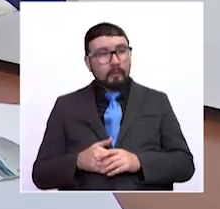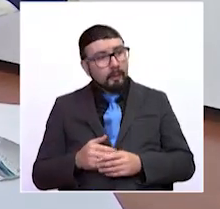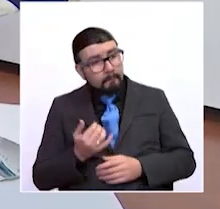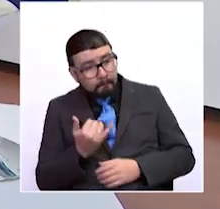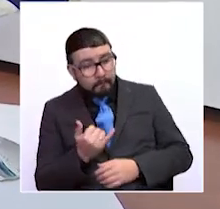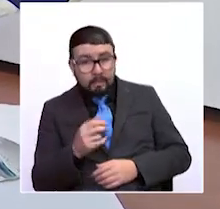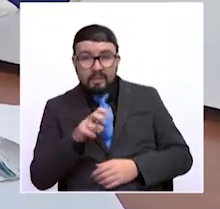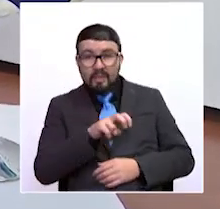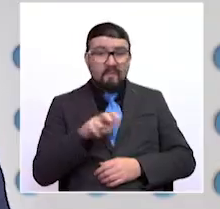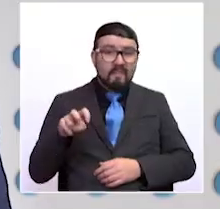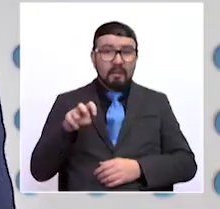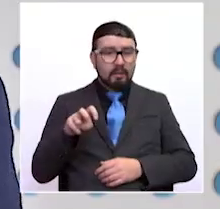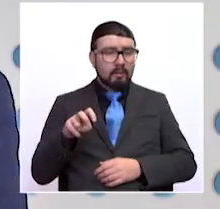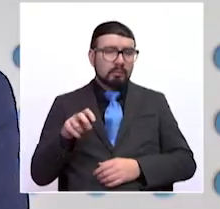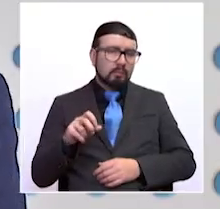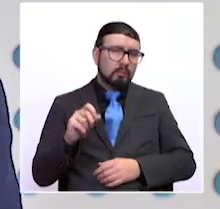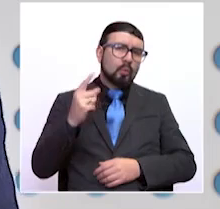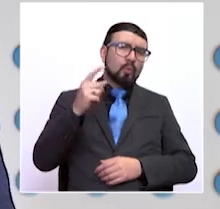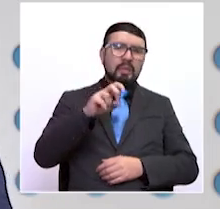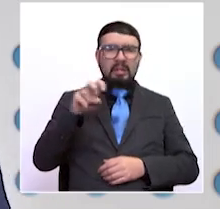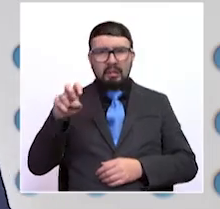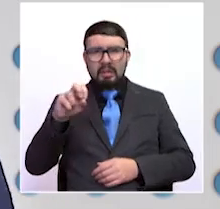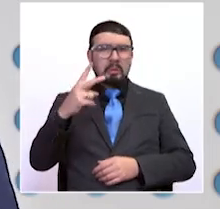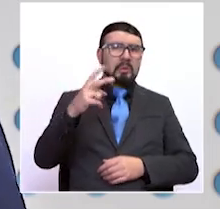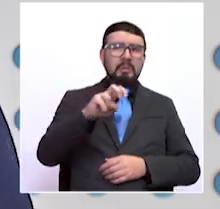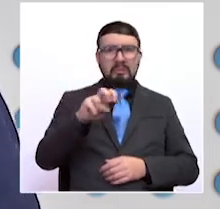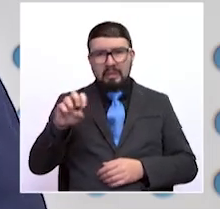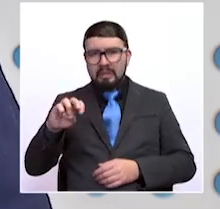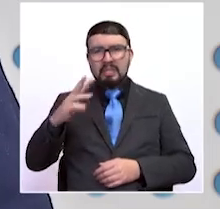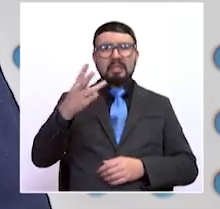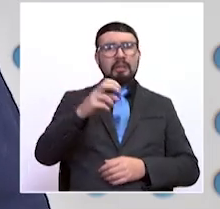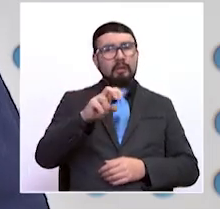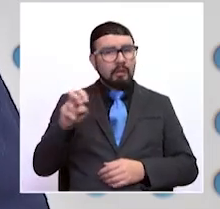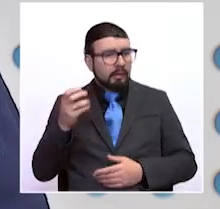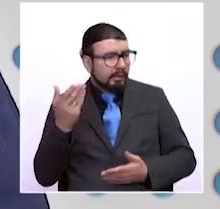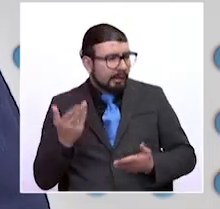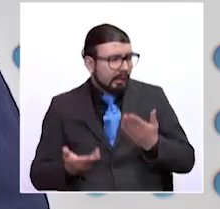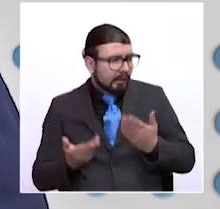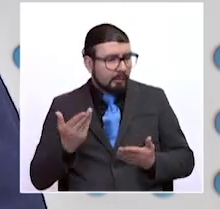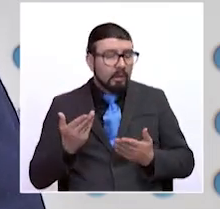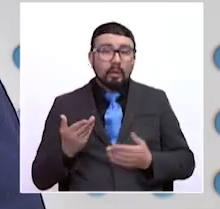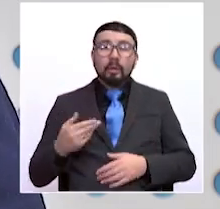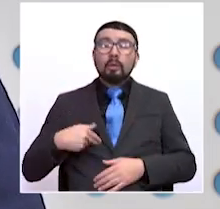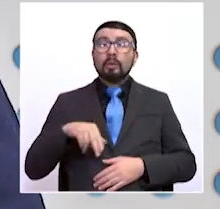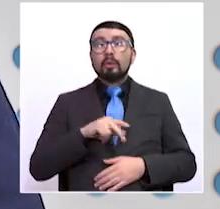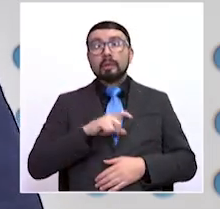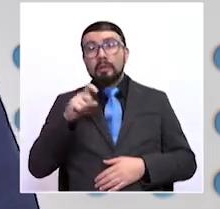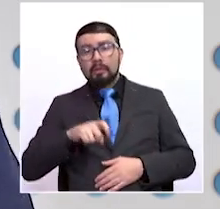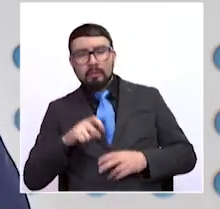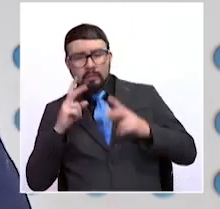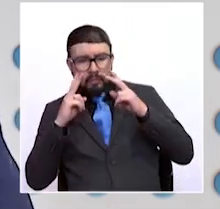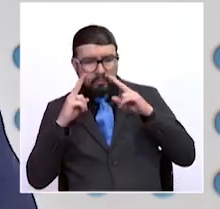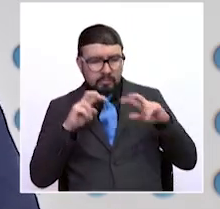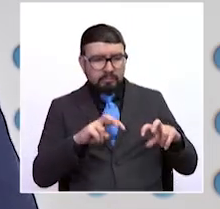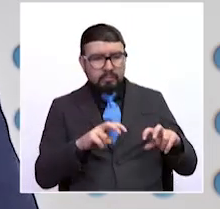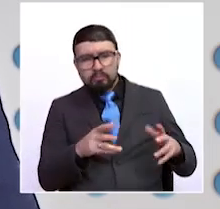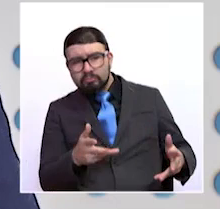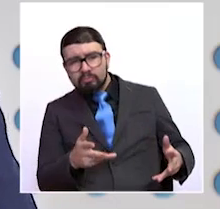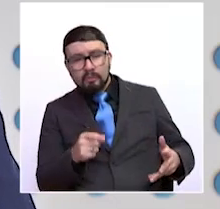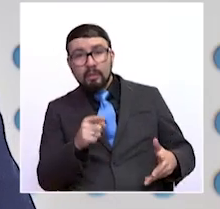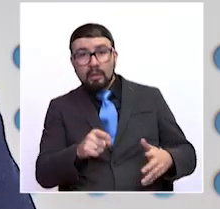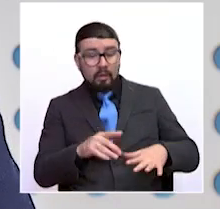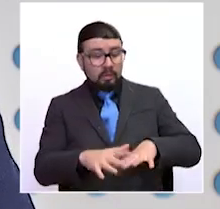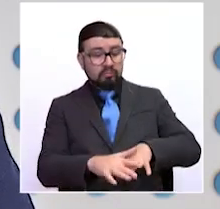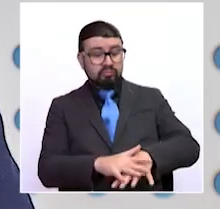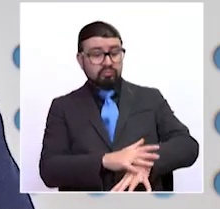clasificación clínica del paciente, cuando llega, entonces nosotros tenemos que saber si ese paciente llega con una quemadura,